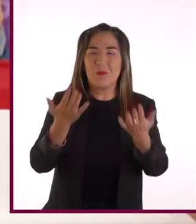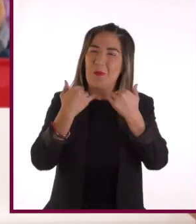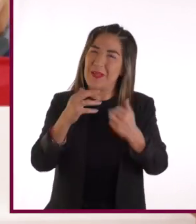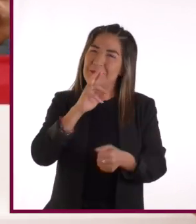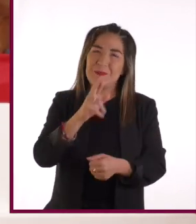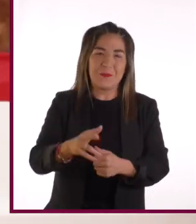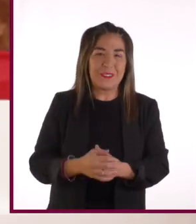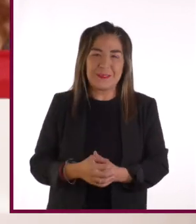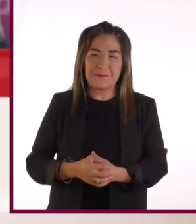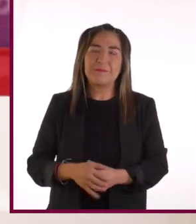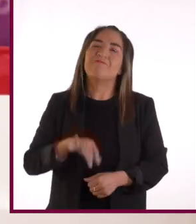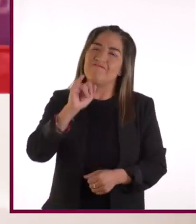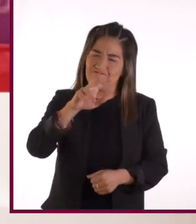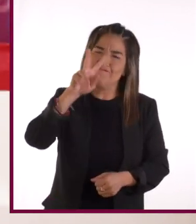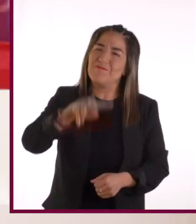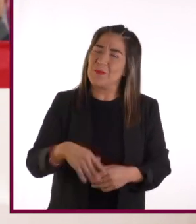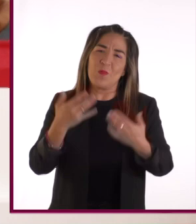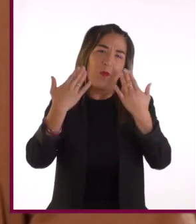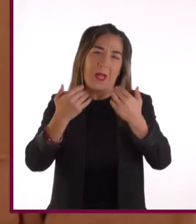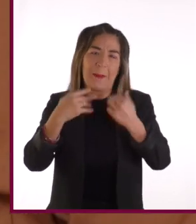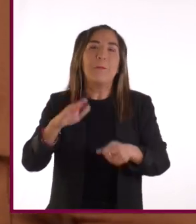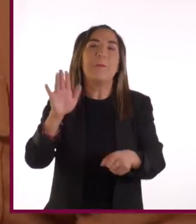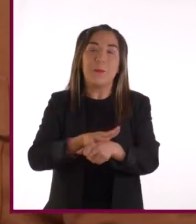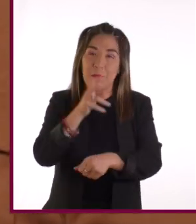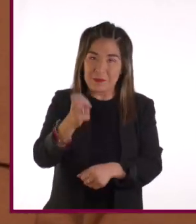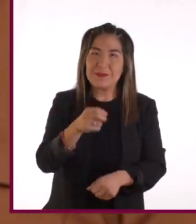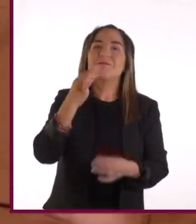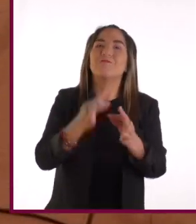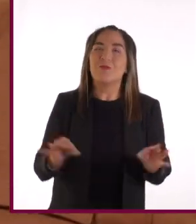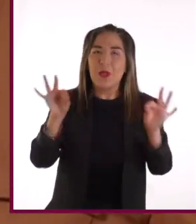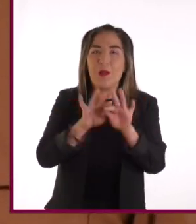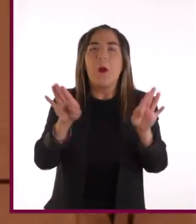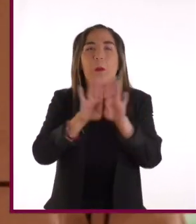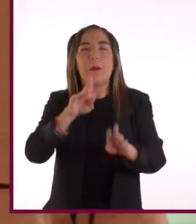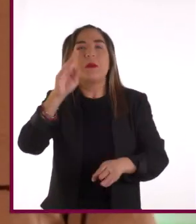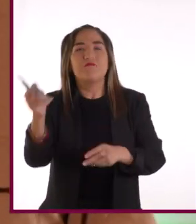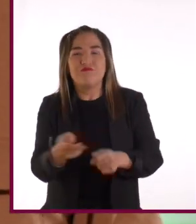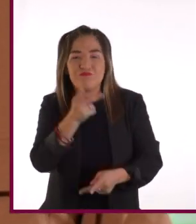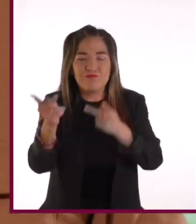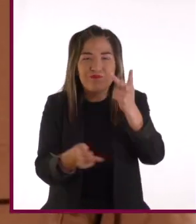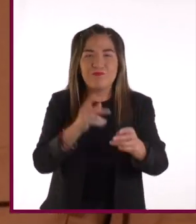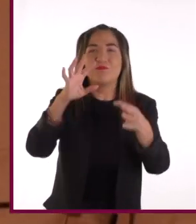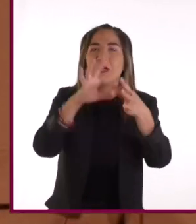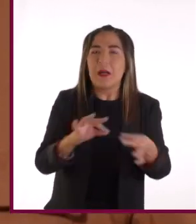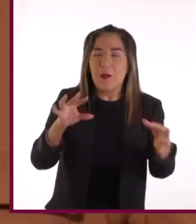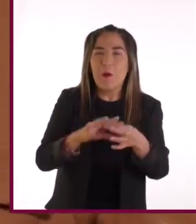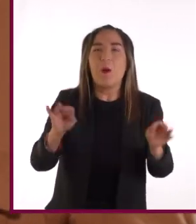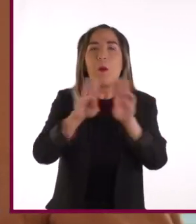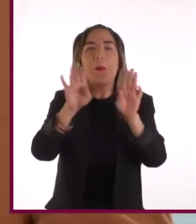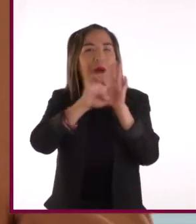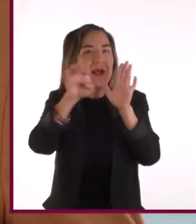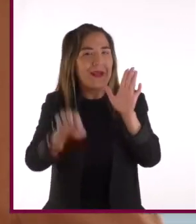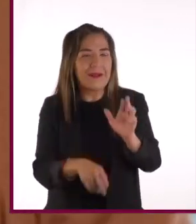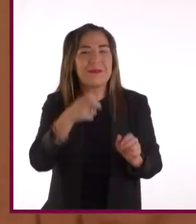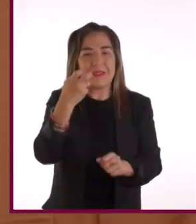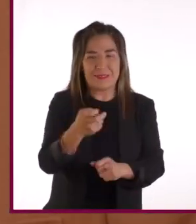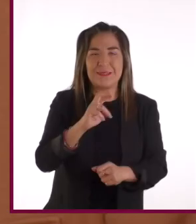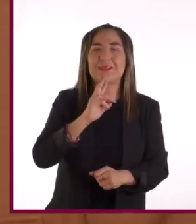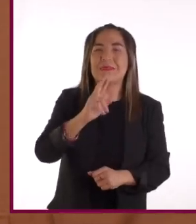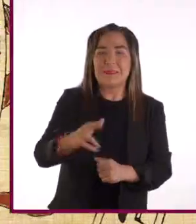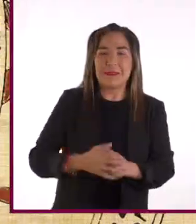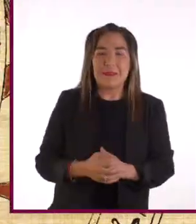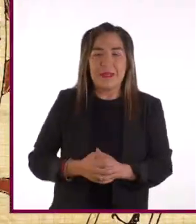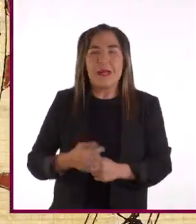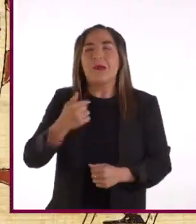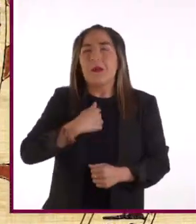descubren. Bueno, de verdad que no la hay. Por eso es bueno tener este tipo de espacios para que podamos tener tantos ejemplos o argumentos como sea